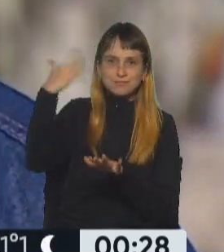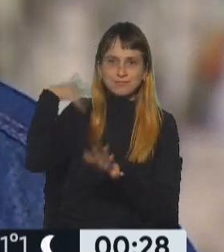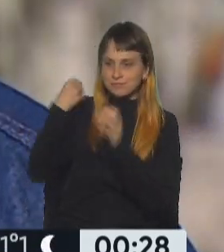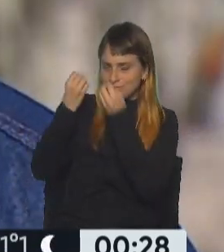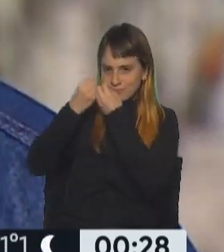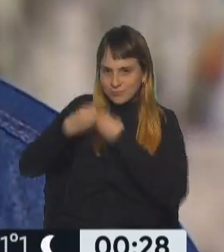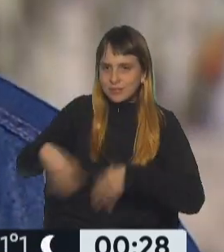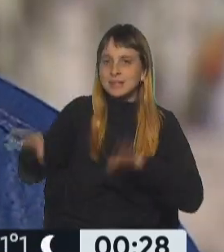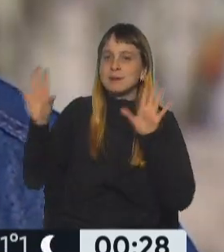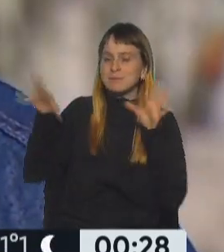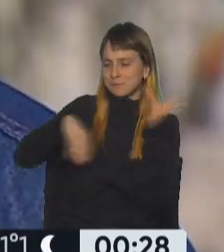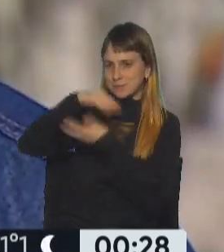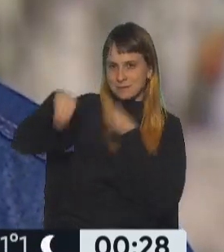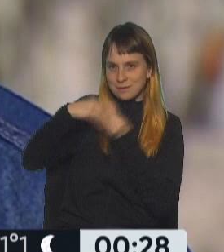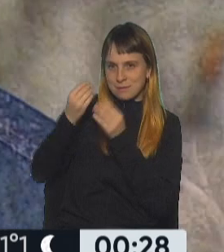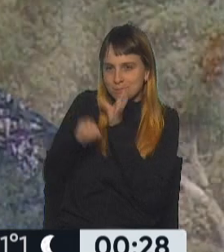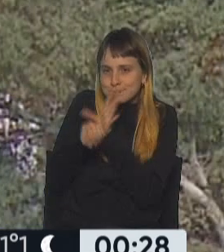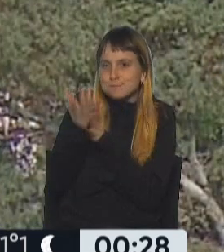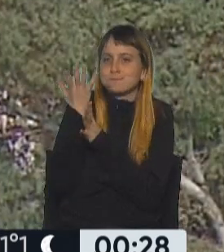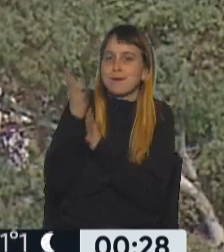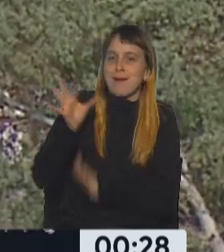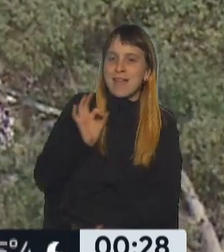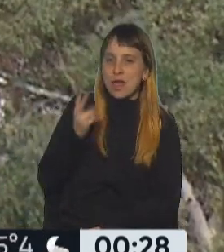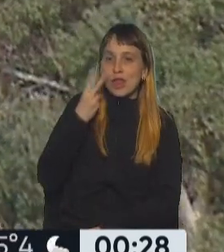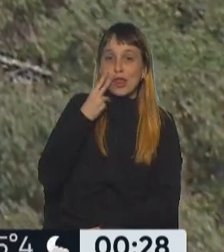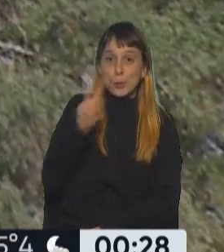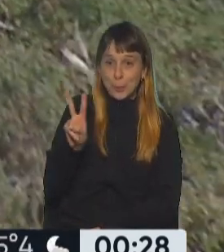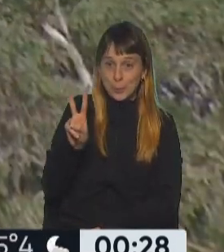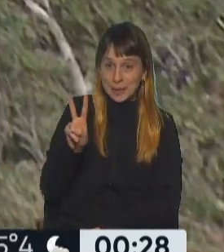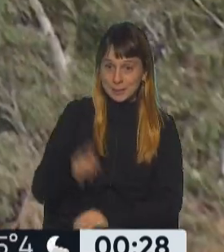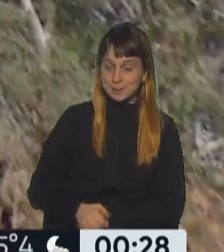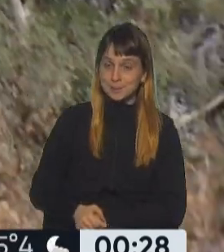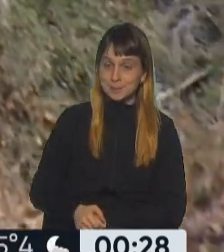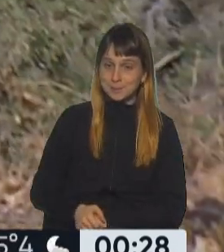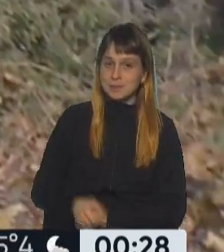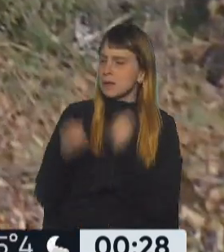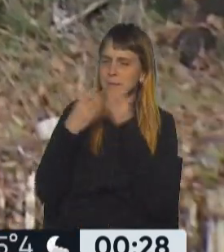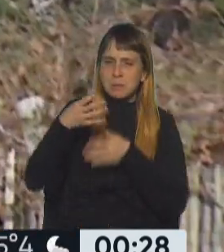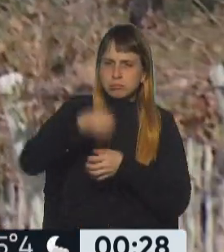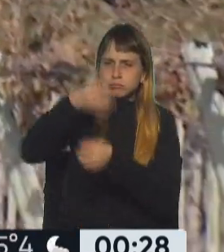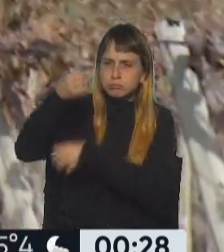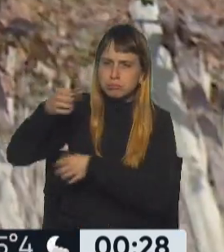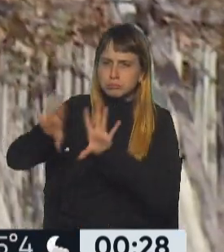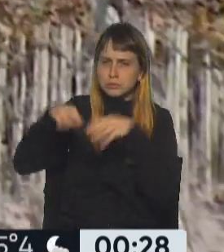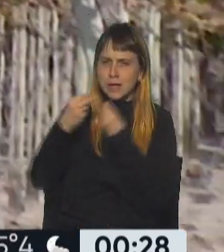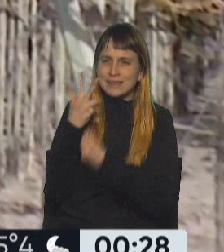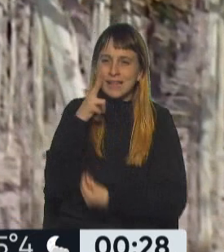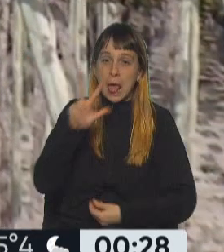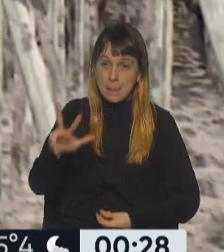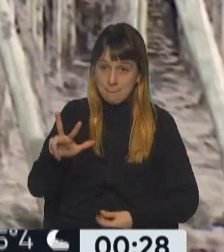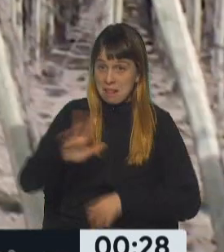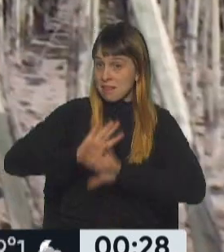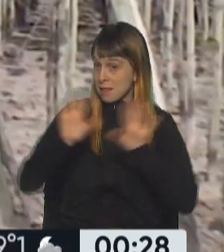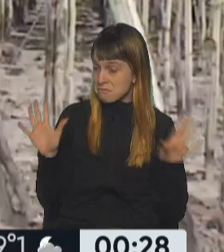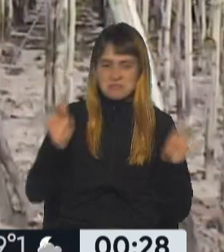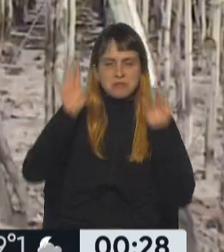el proyecto familiar en el 2000. Empezamos con 3.000 botellas y era todo un proyecto